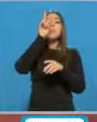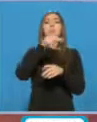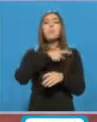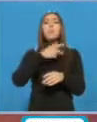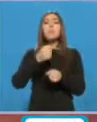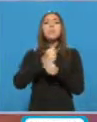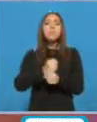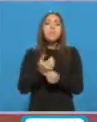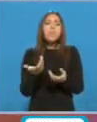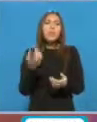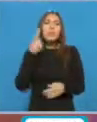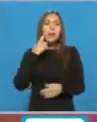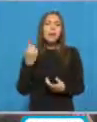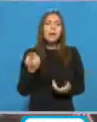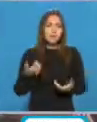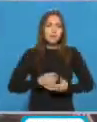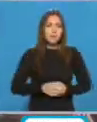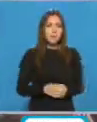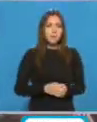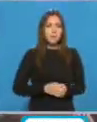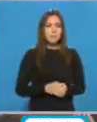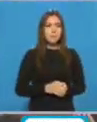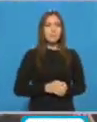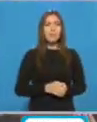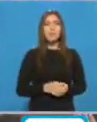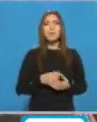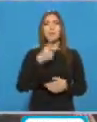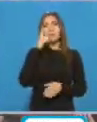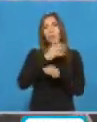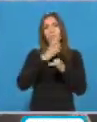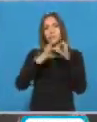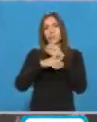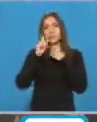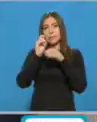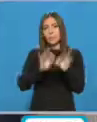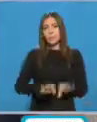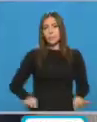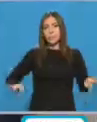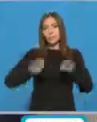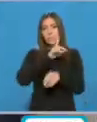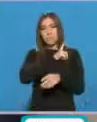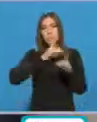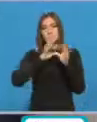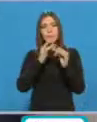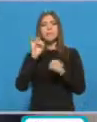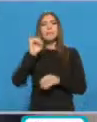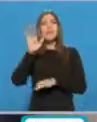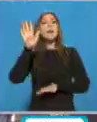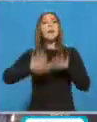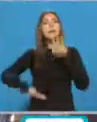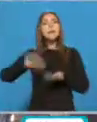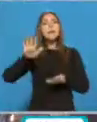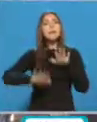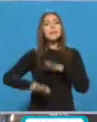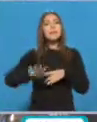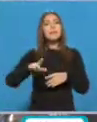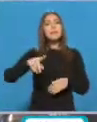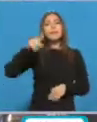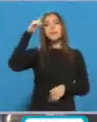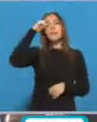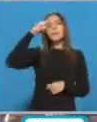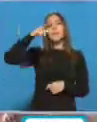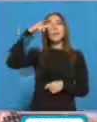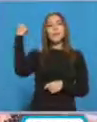para qué o cómo tenerlas, algo que es algo muy importante resaltar es que en efecto, a veces es muy sencilla